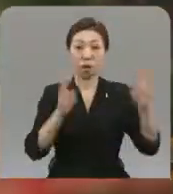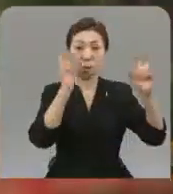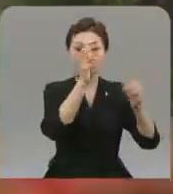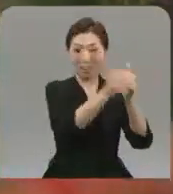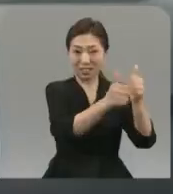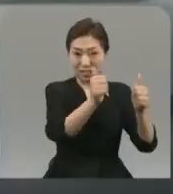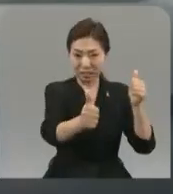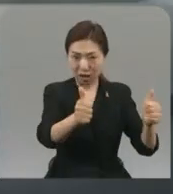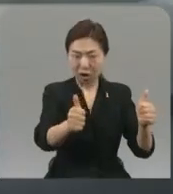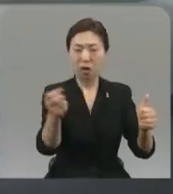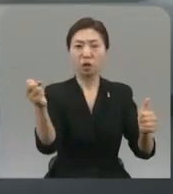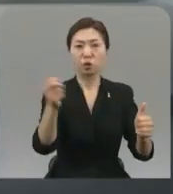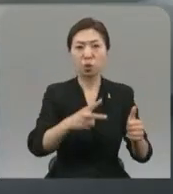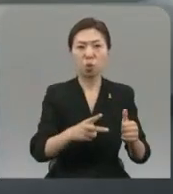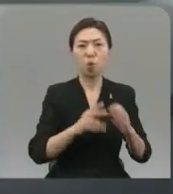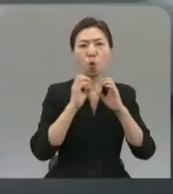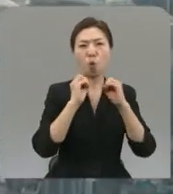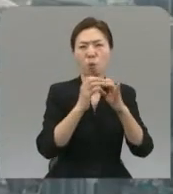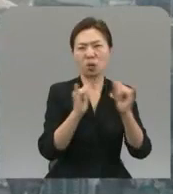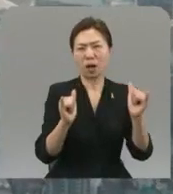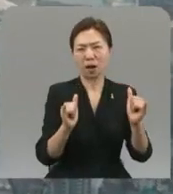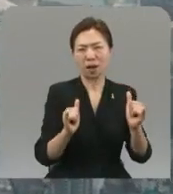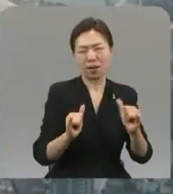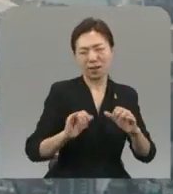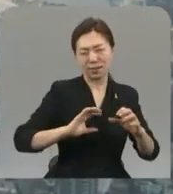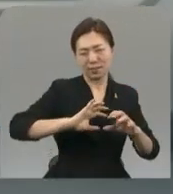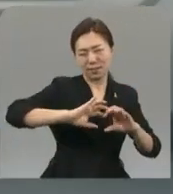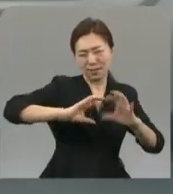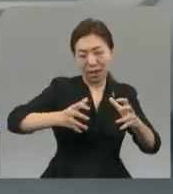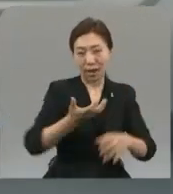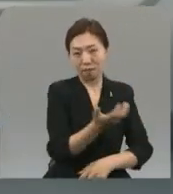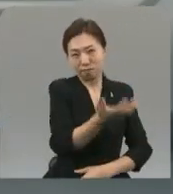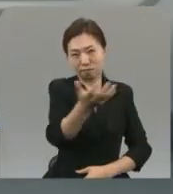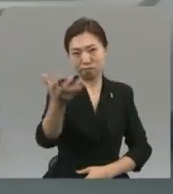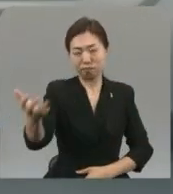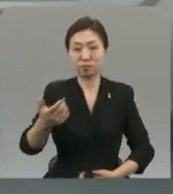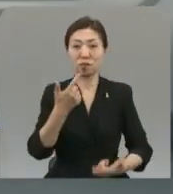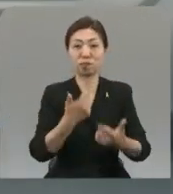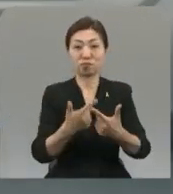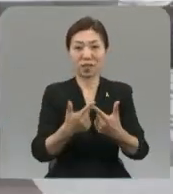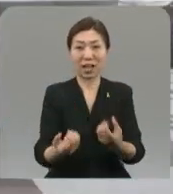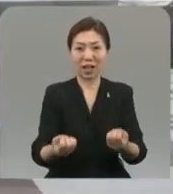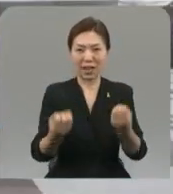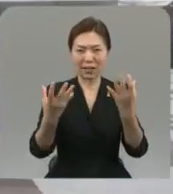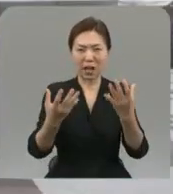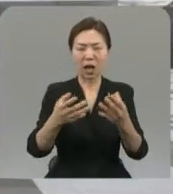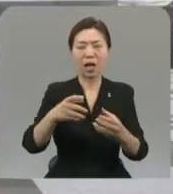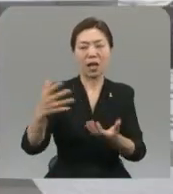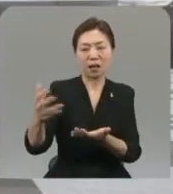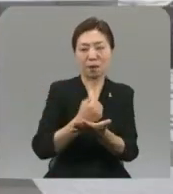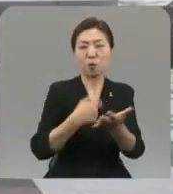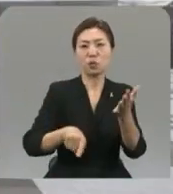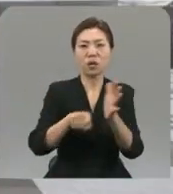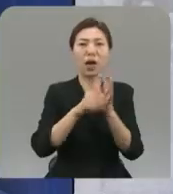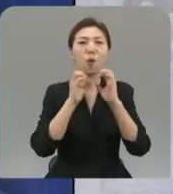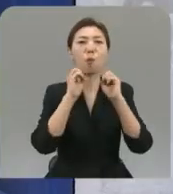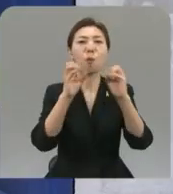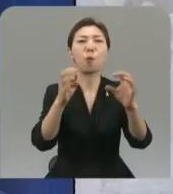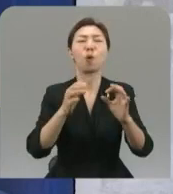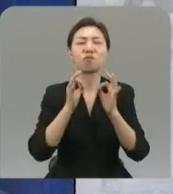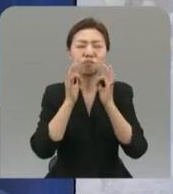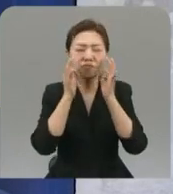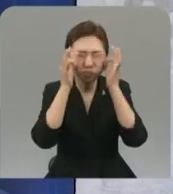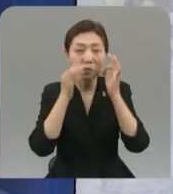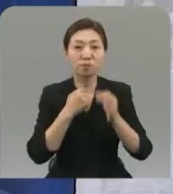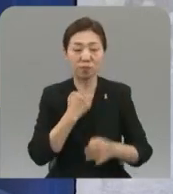Johnson le afirmó que apoyaría al máximo la candidatura de pusan hacia la Expo posteriormente creó un equipo exclusivo para reforzar la campaña